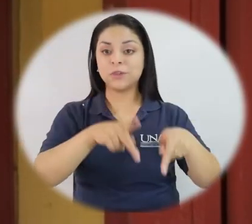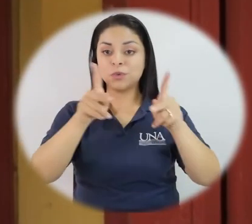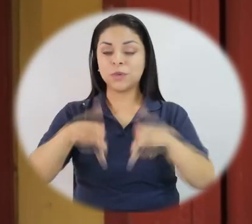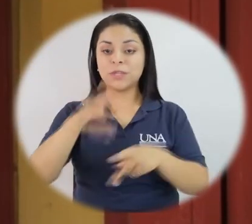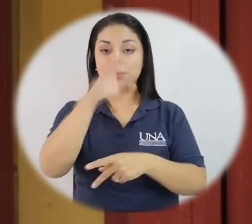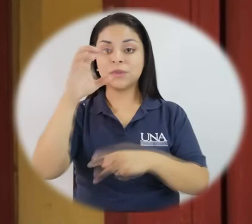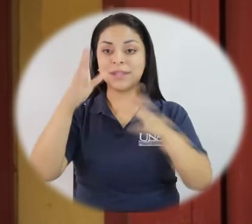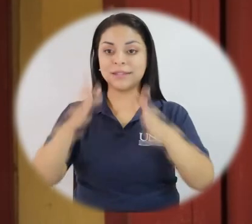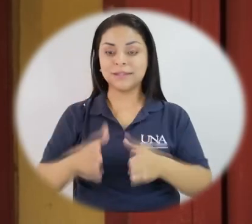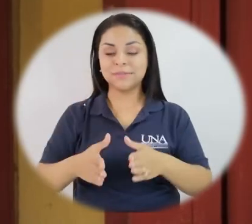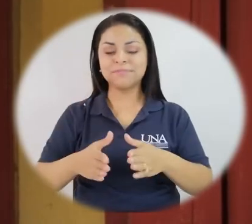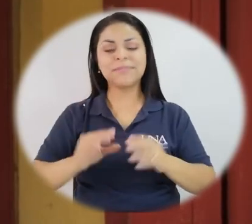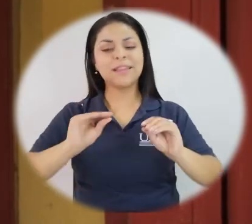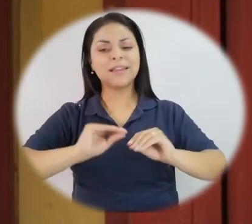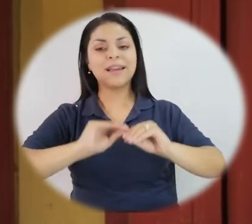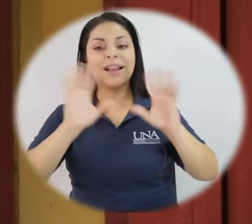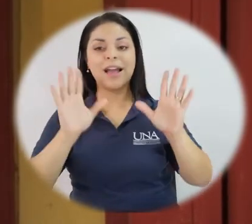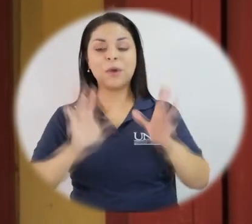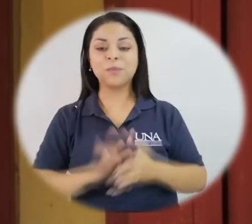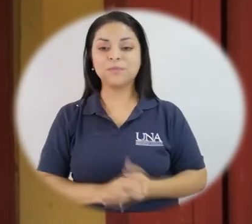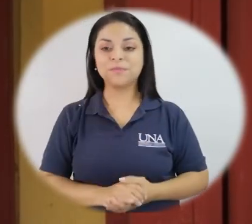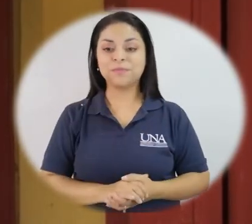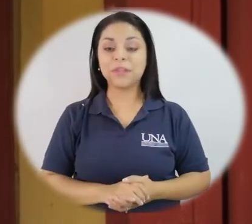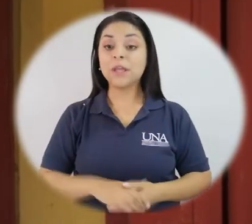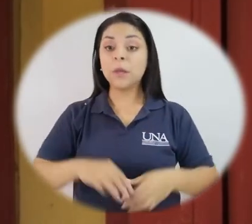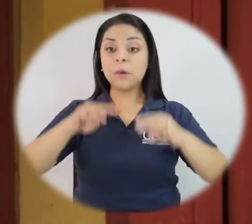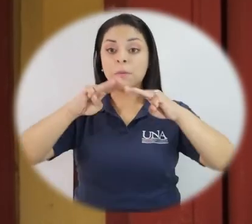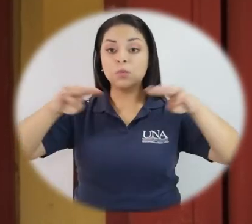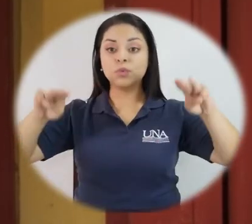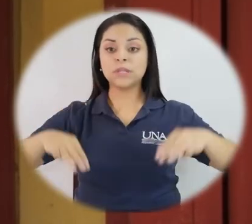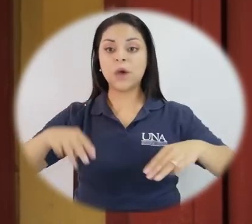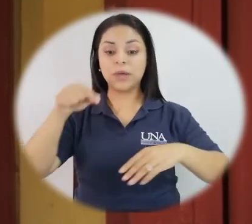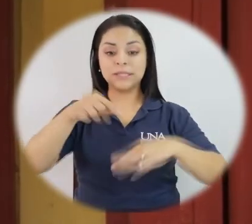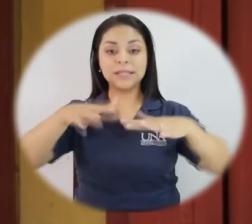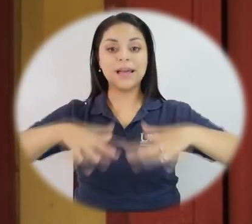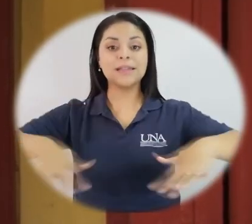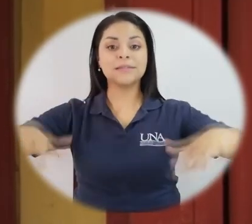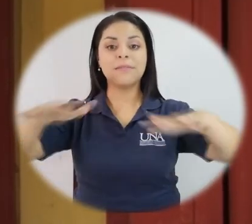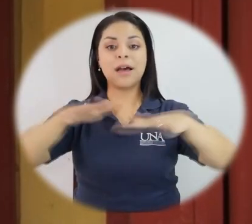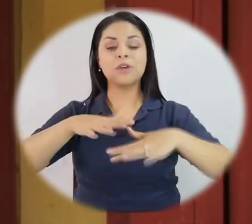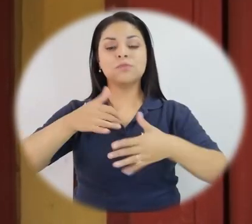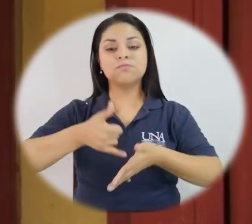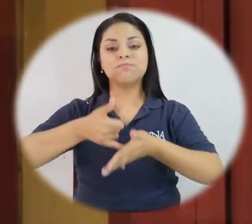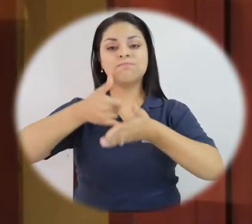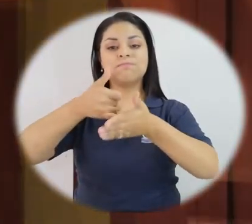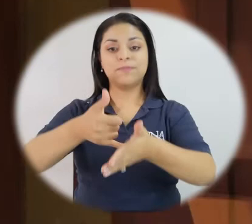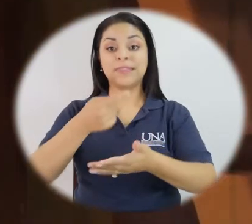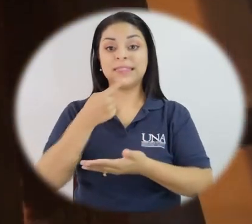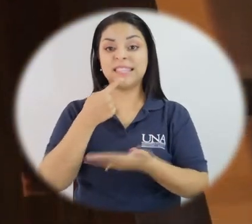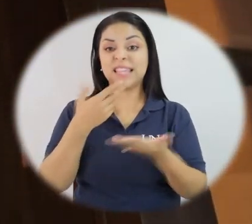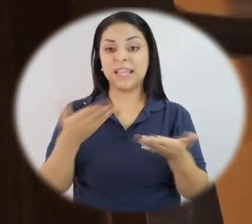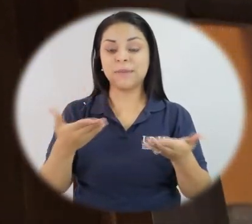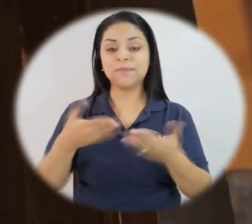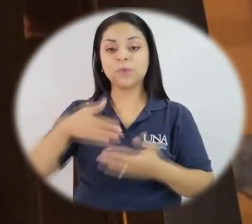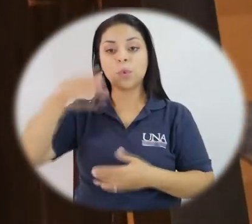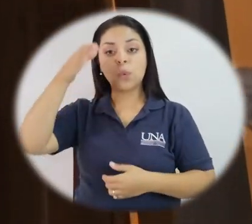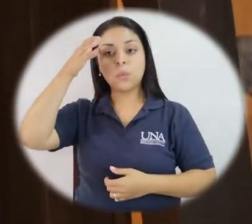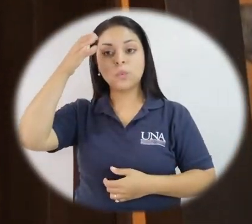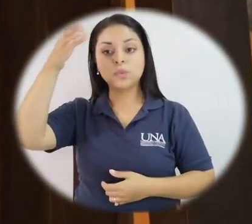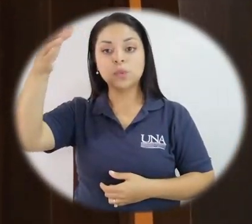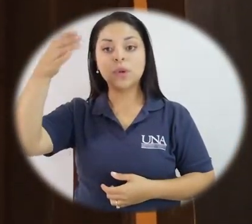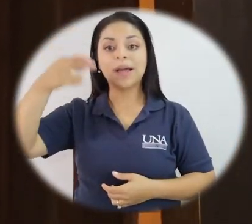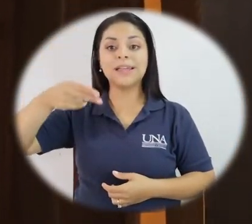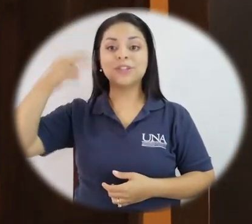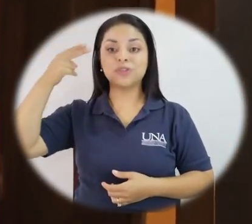Claro, Marcelo. El museo es este espacio privilegiado donde decimos la cultura, la historia